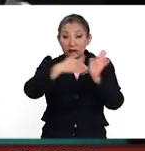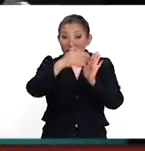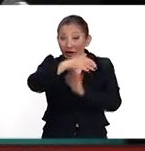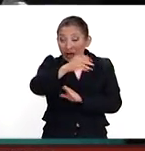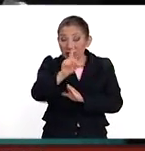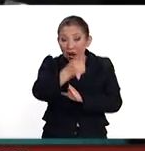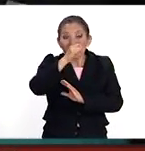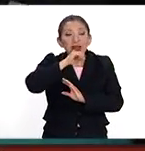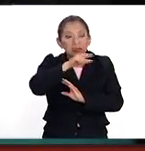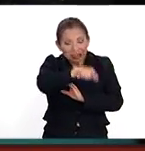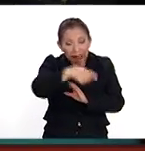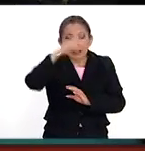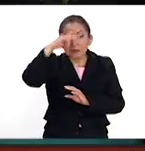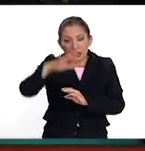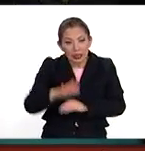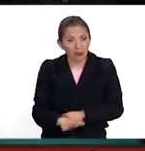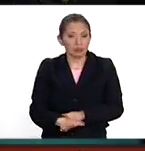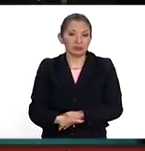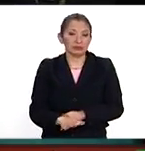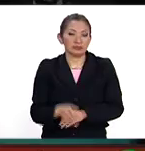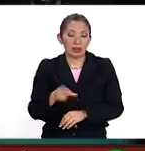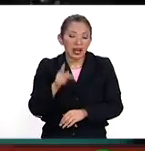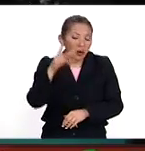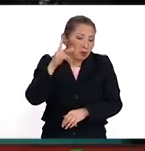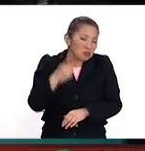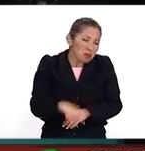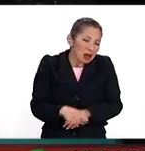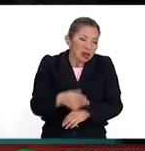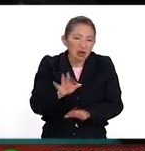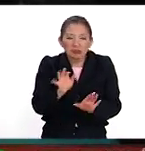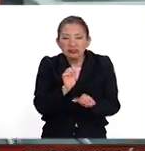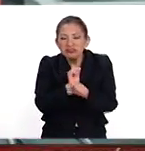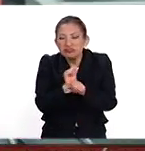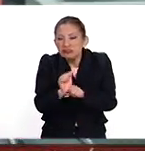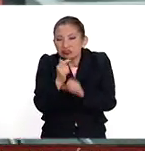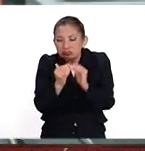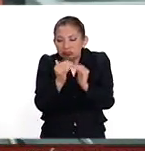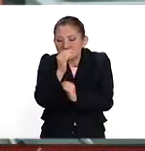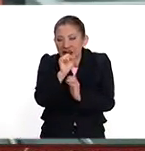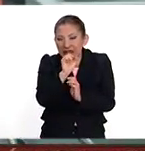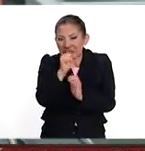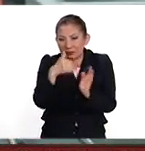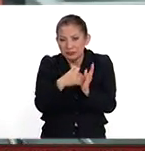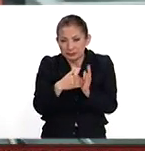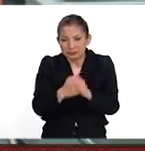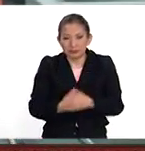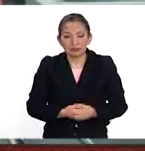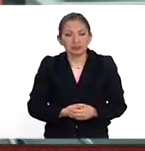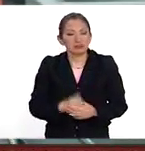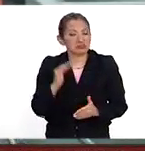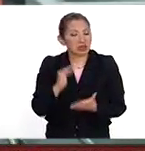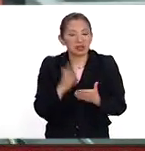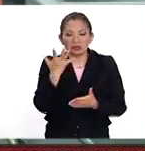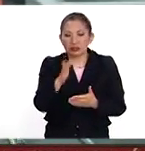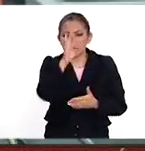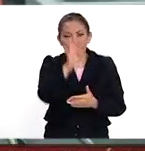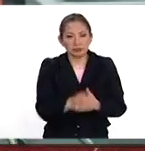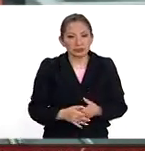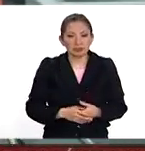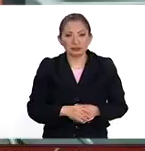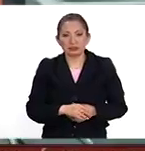millones, también lo tiene con México. Pero con México es ligeramente arriba de 60,000, es decir, menos del